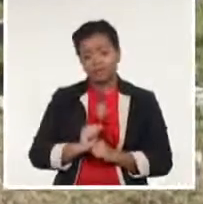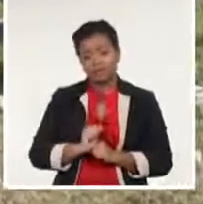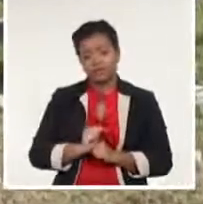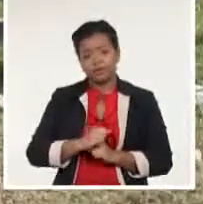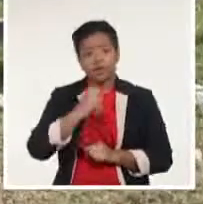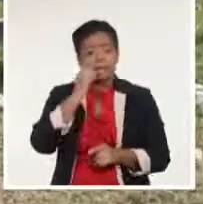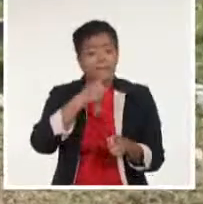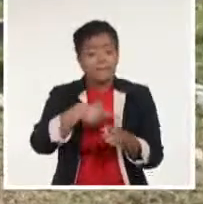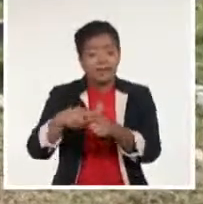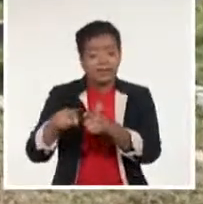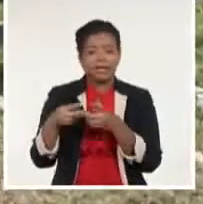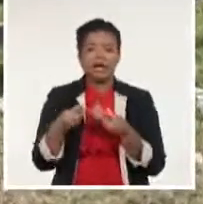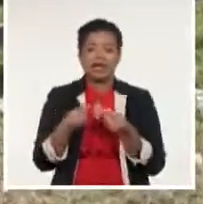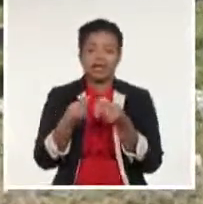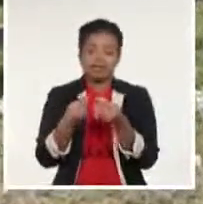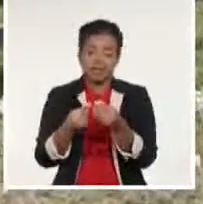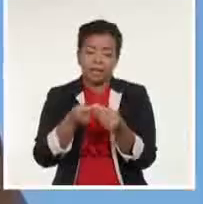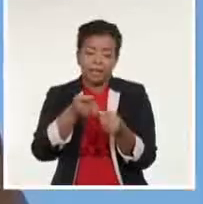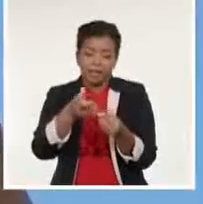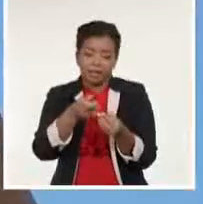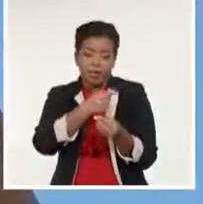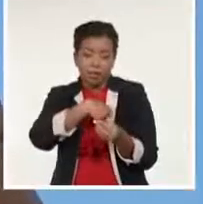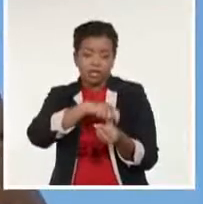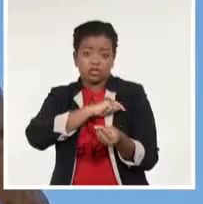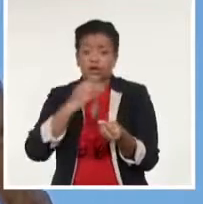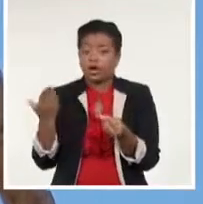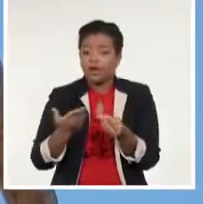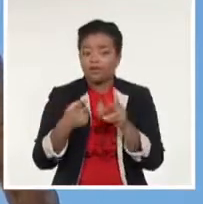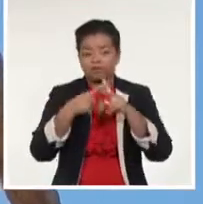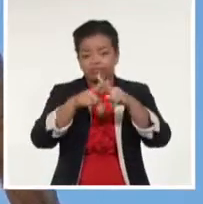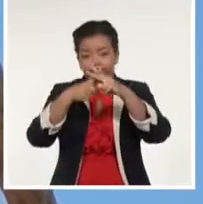los materiales a la población para acelerar el ritmo de la recuperación de las viviendas en Pinar del Río.